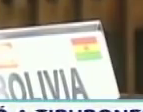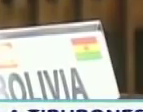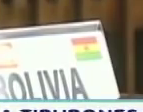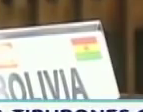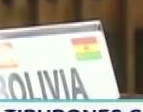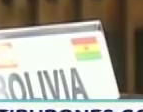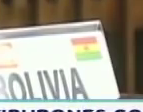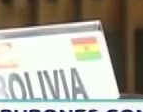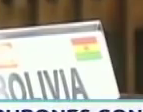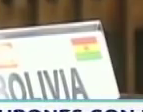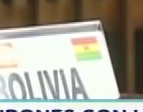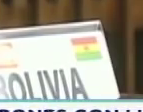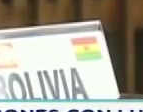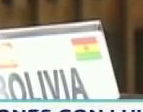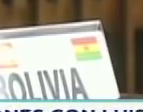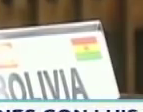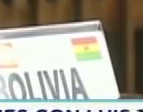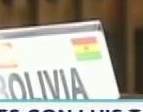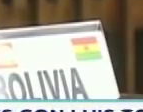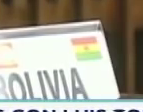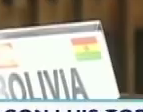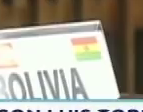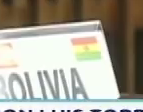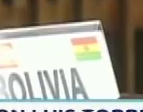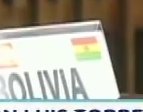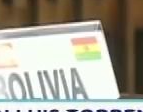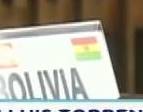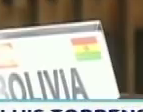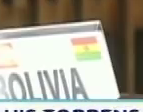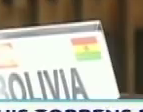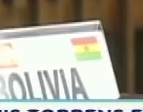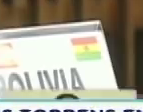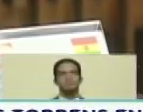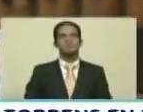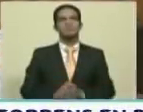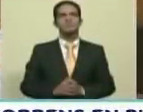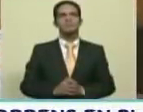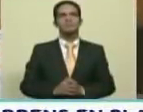responsabilidad. En este momento estamos viendo en el mundo